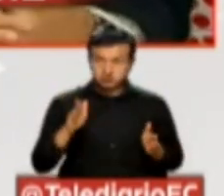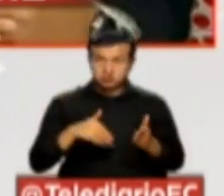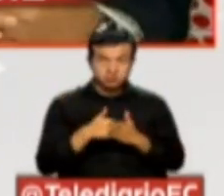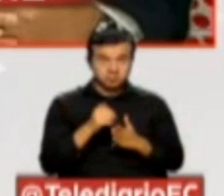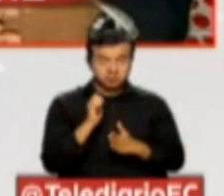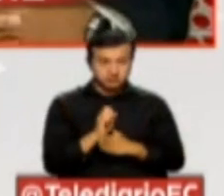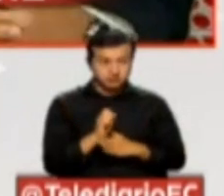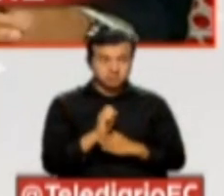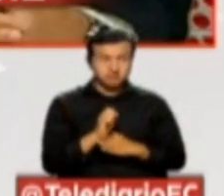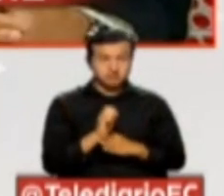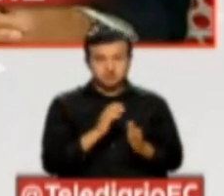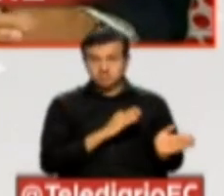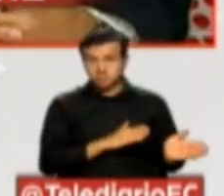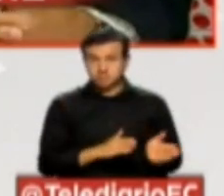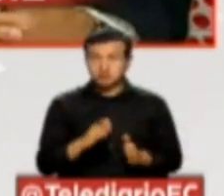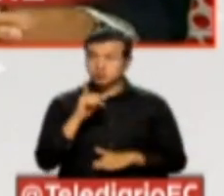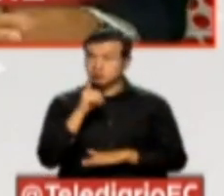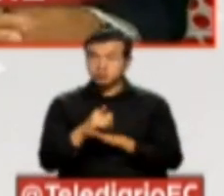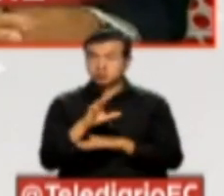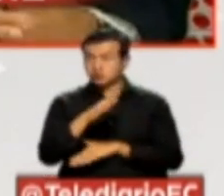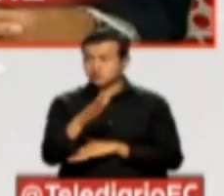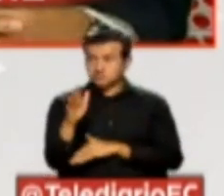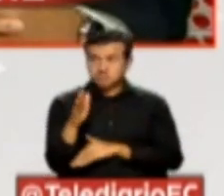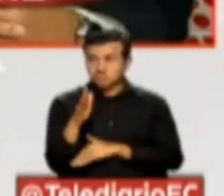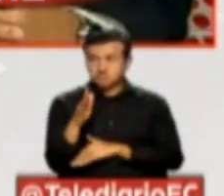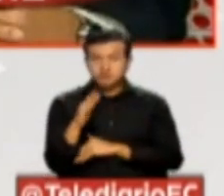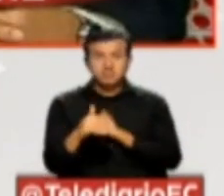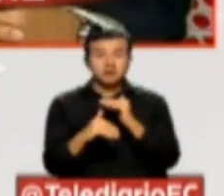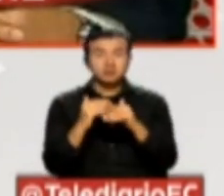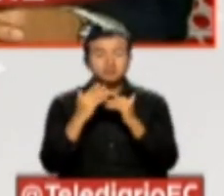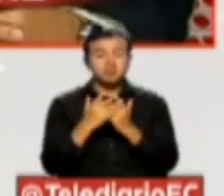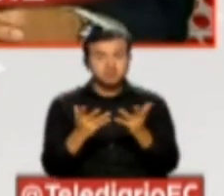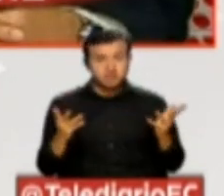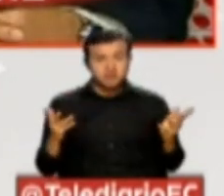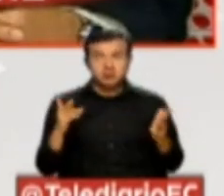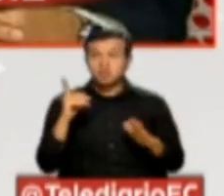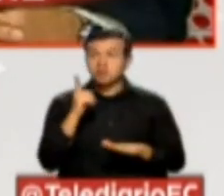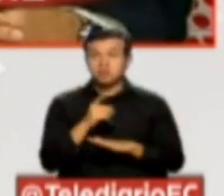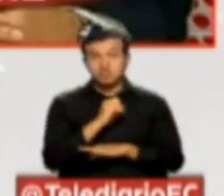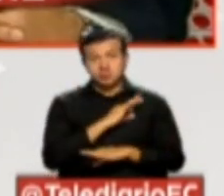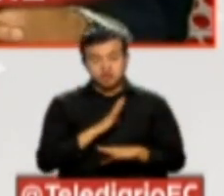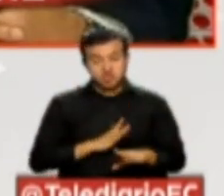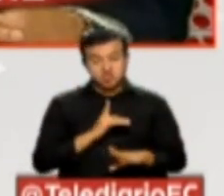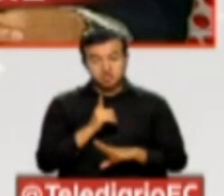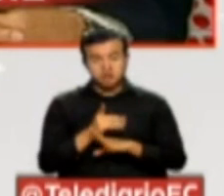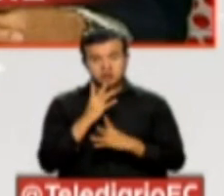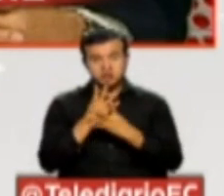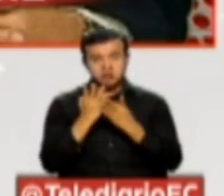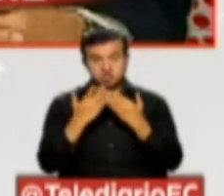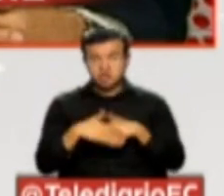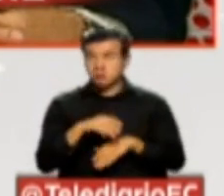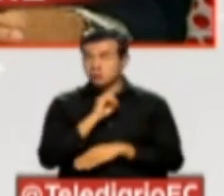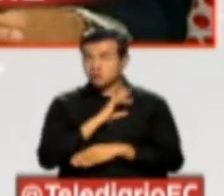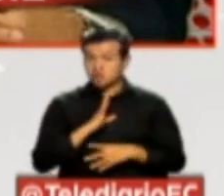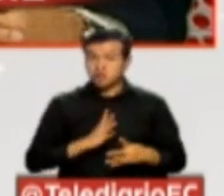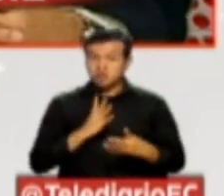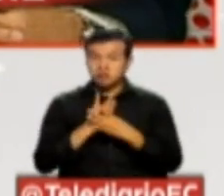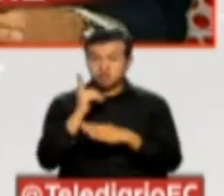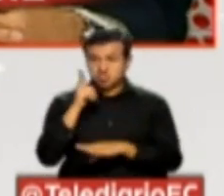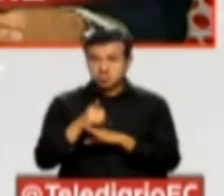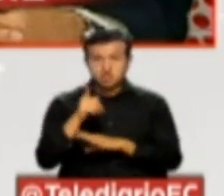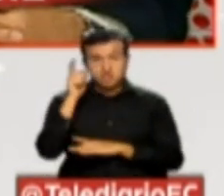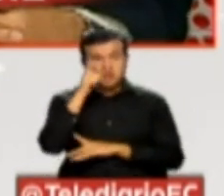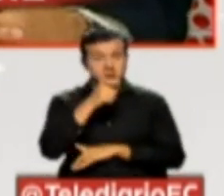no se presentan a las medidas que se les impongan, pues la consecuencia de aquello es dictarse la prisión preventiva. Y una vez que tengan prisión preventiva, el fiscal